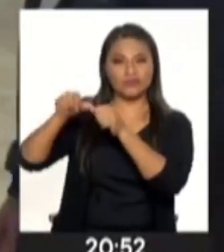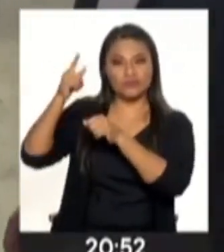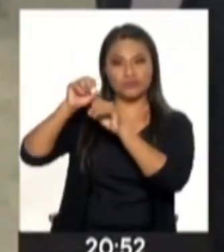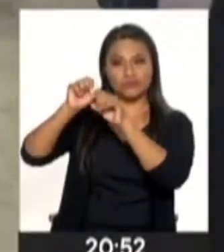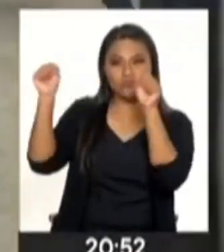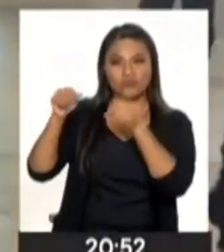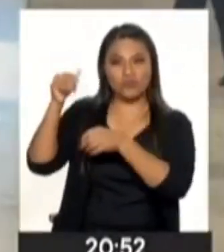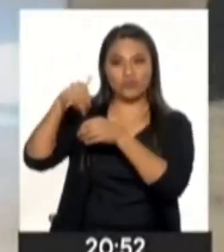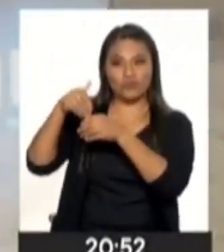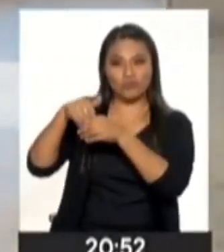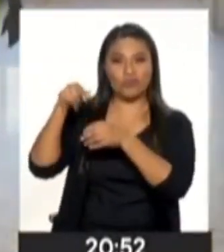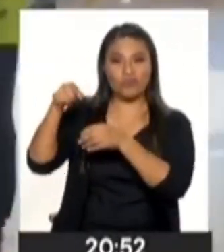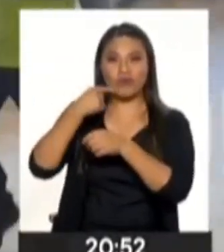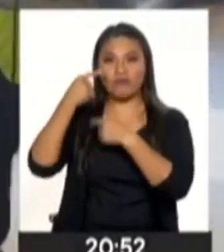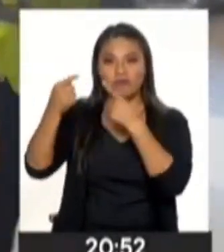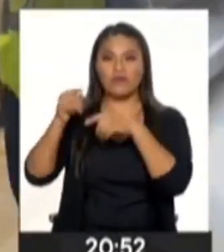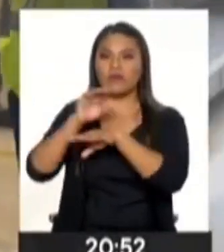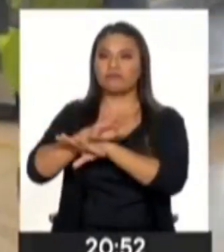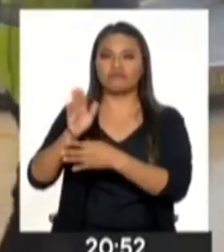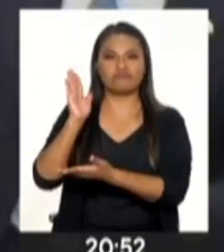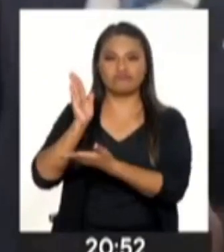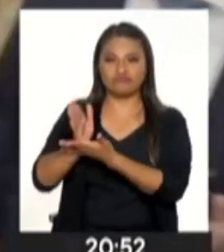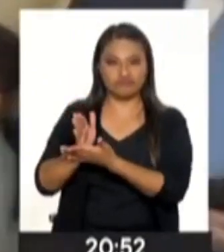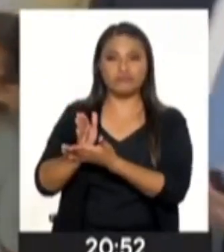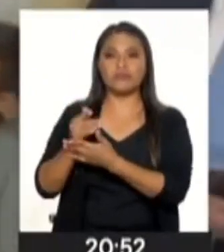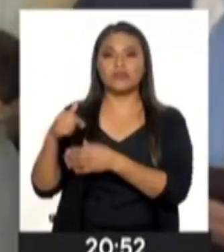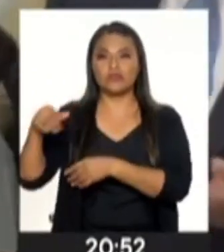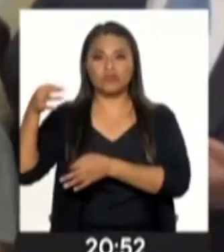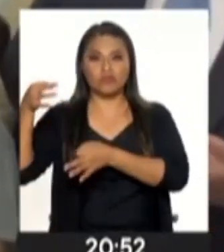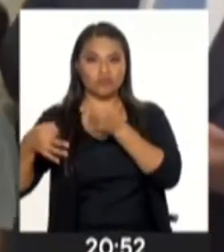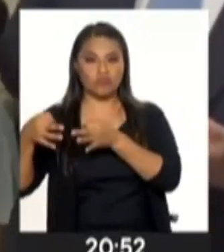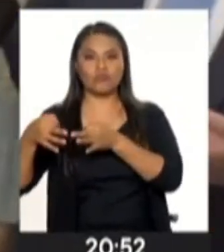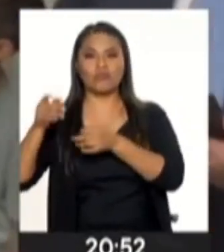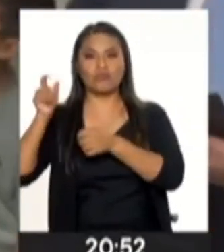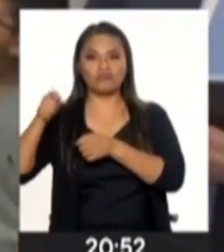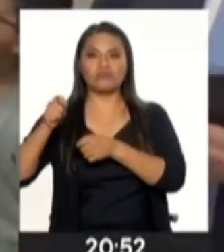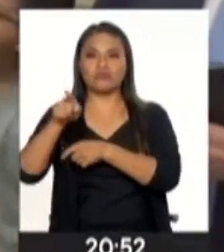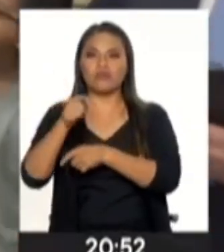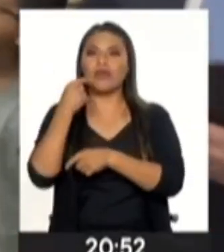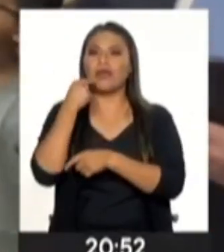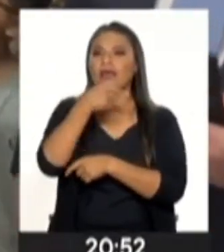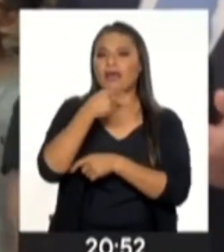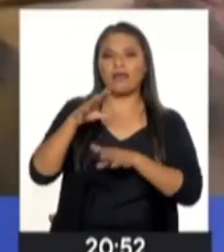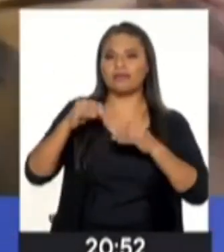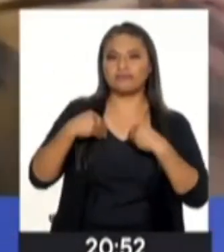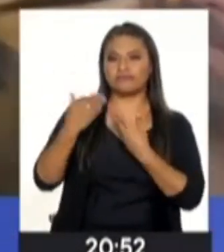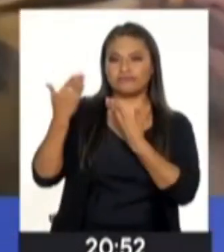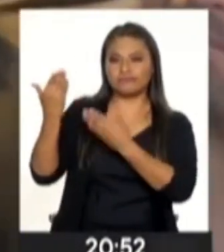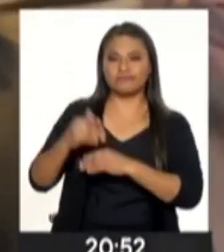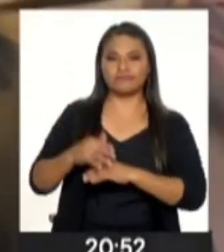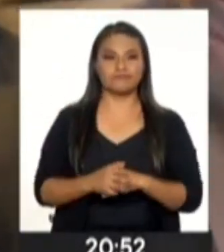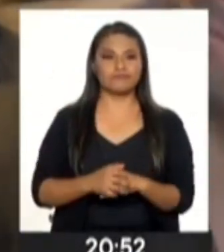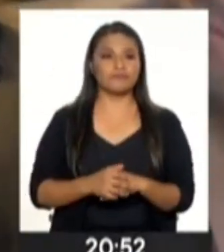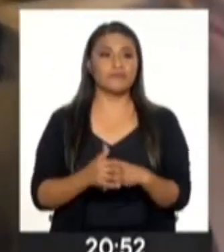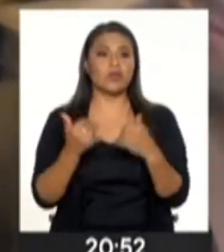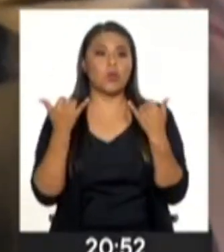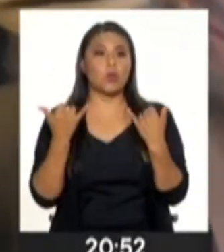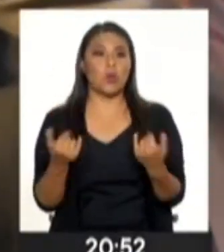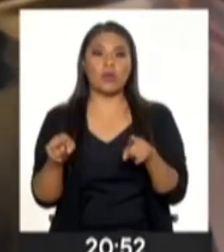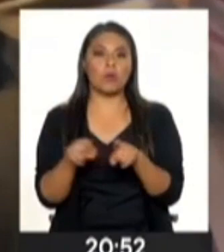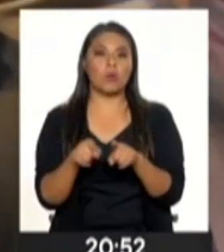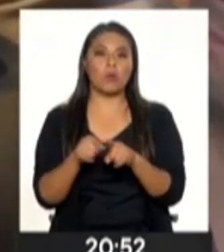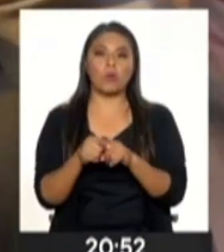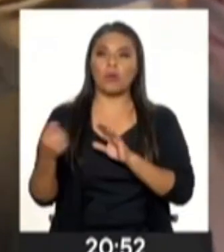de votación electrónica de su país. La decisión fue criticada por el exmandatario. Hoy recibí una puñalada con